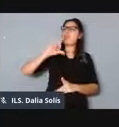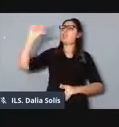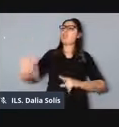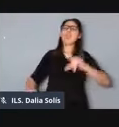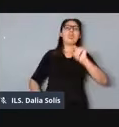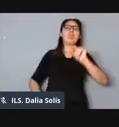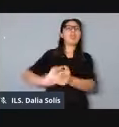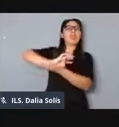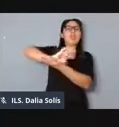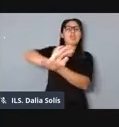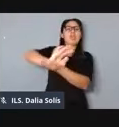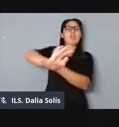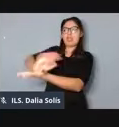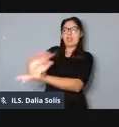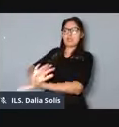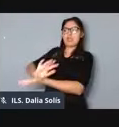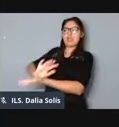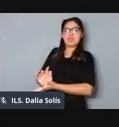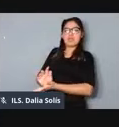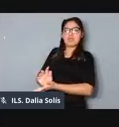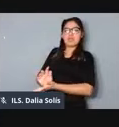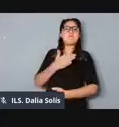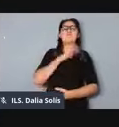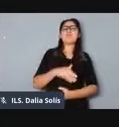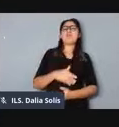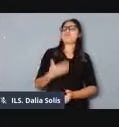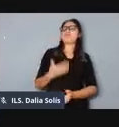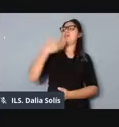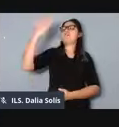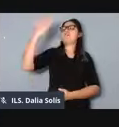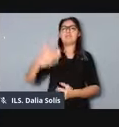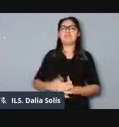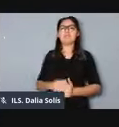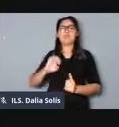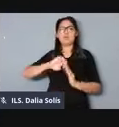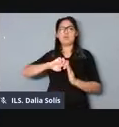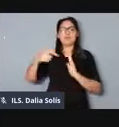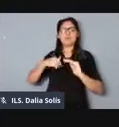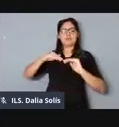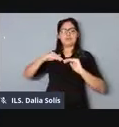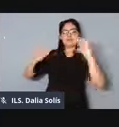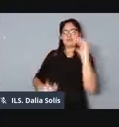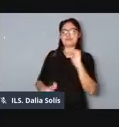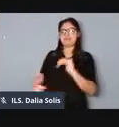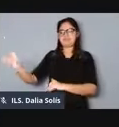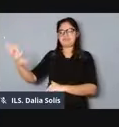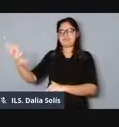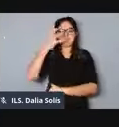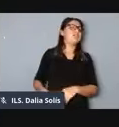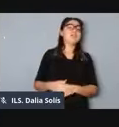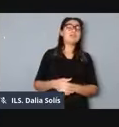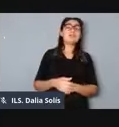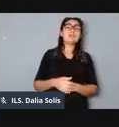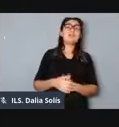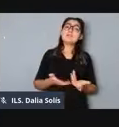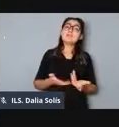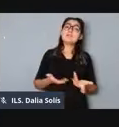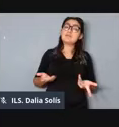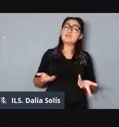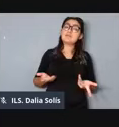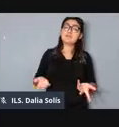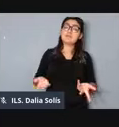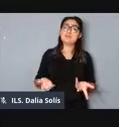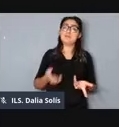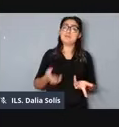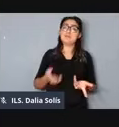haciéndolo sentir avergonzado o avergonzada, ¿verdad? Entonces, ahí hay que ver qué te genera a ti una sensación